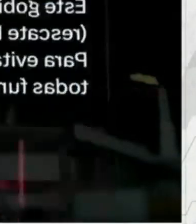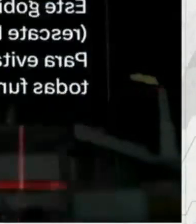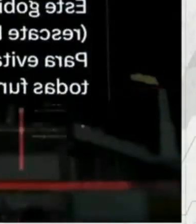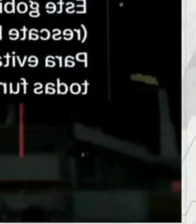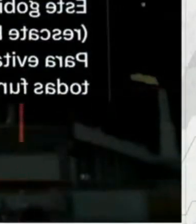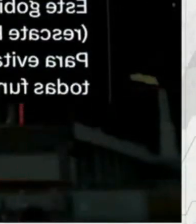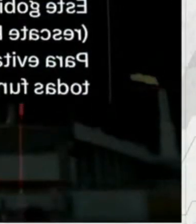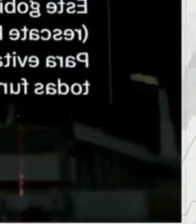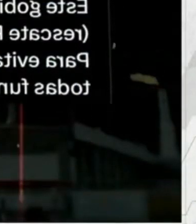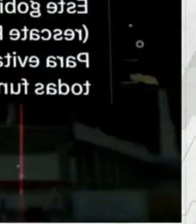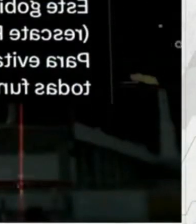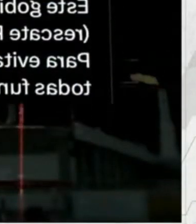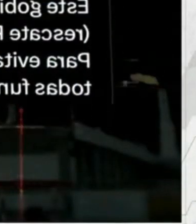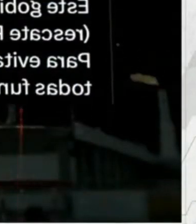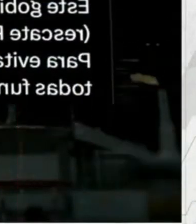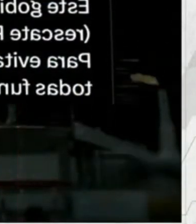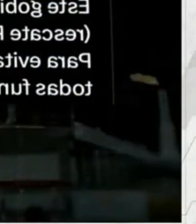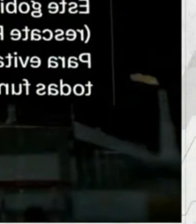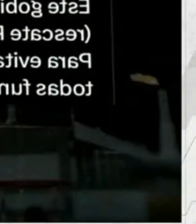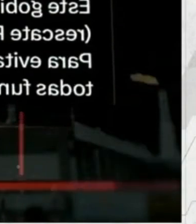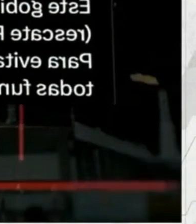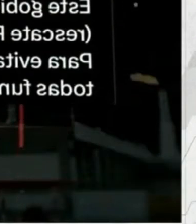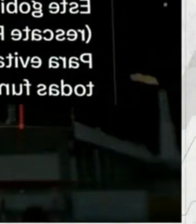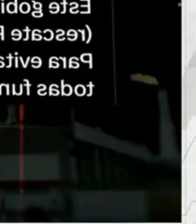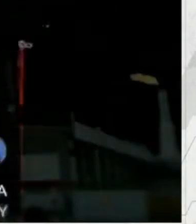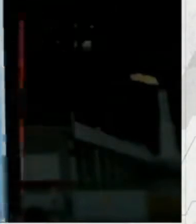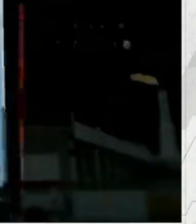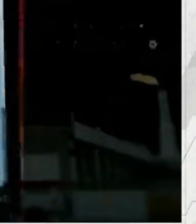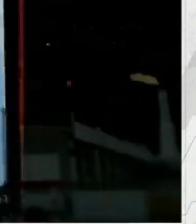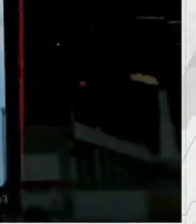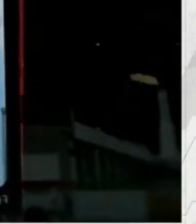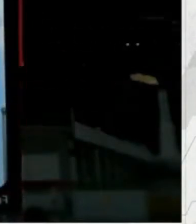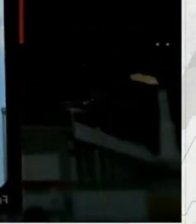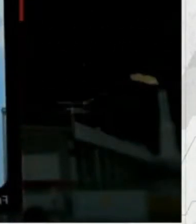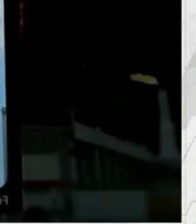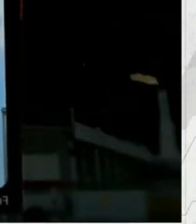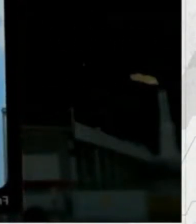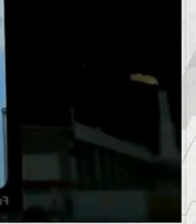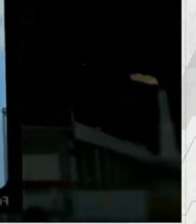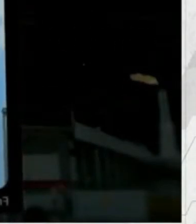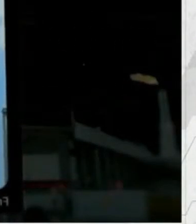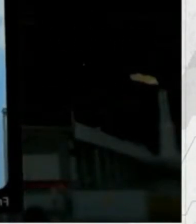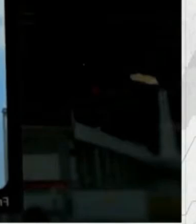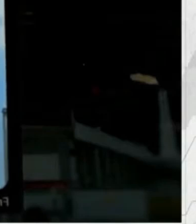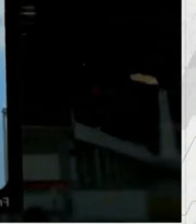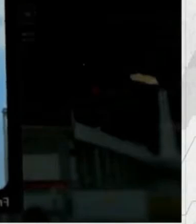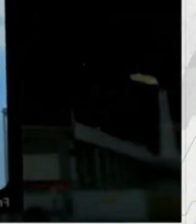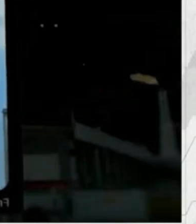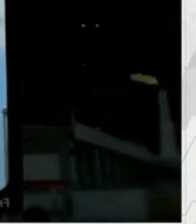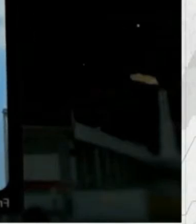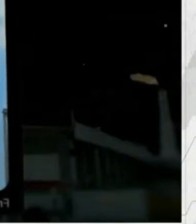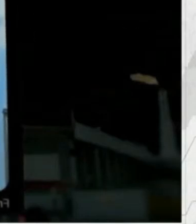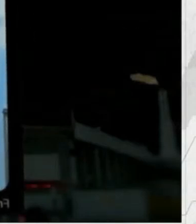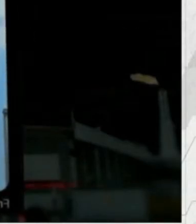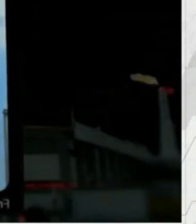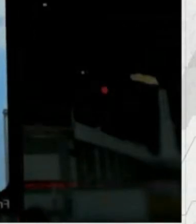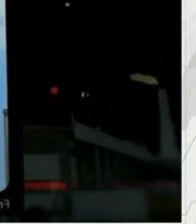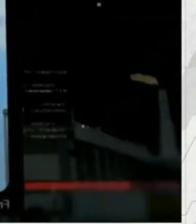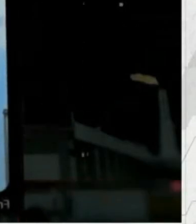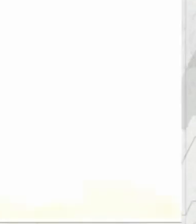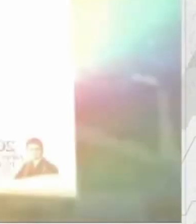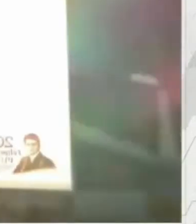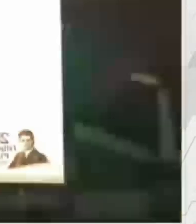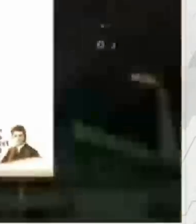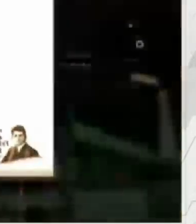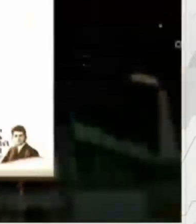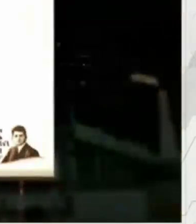deuda de Pemex no se puede manejar y pone en riesgo a la empresa y a las finanzas del país. El saldo de la deuda de Pemex ha